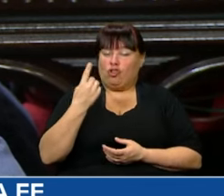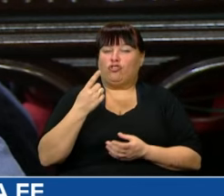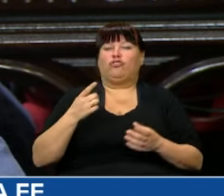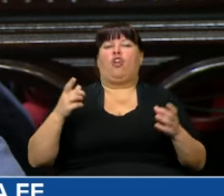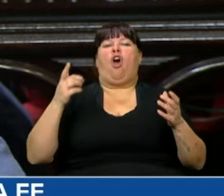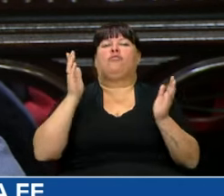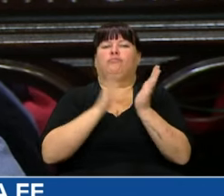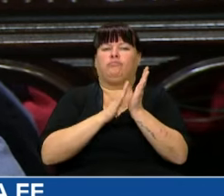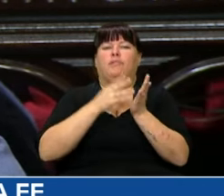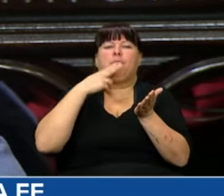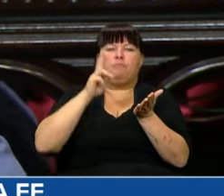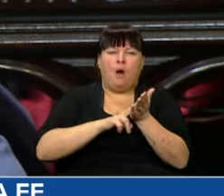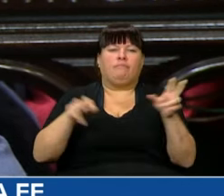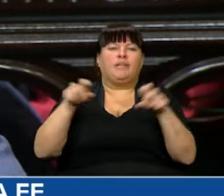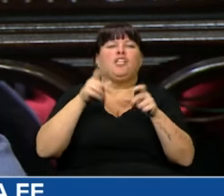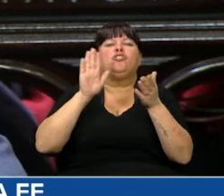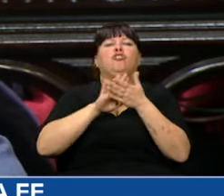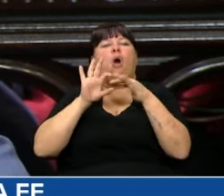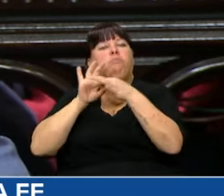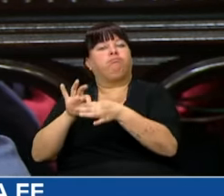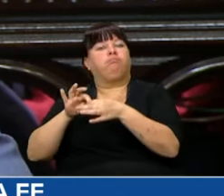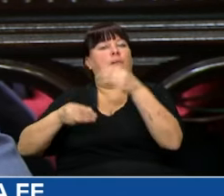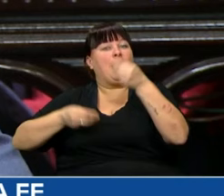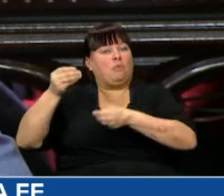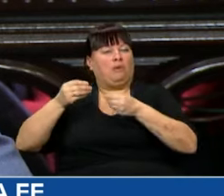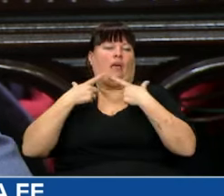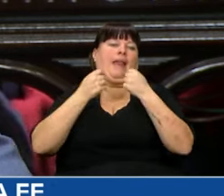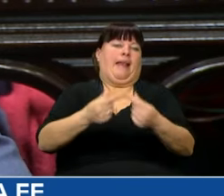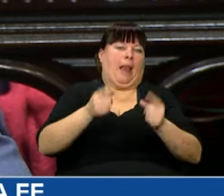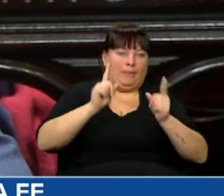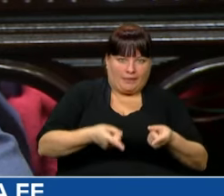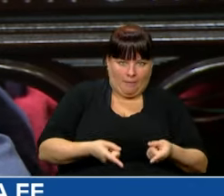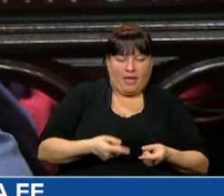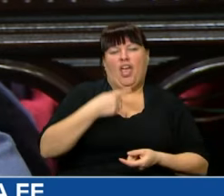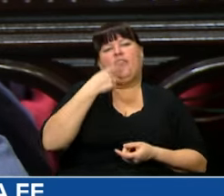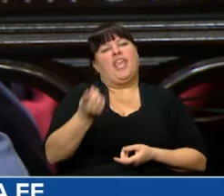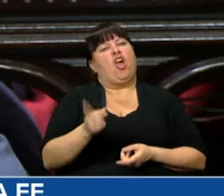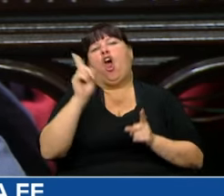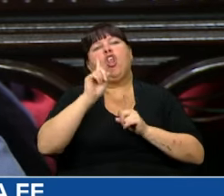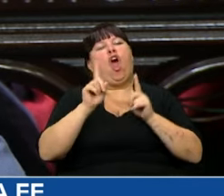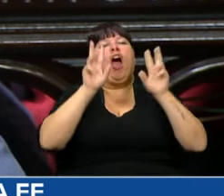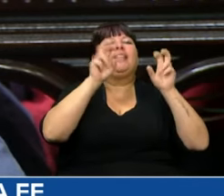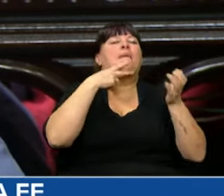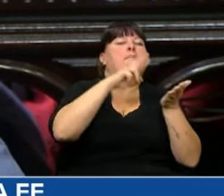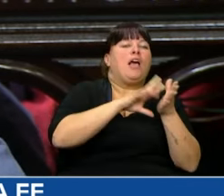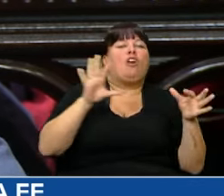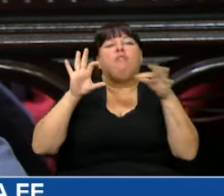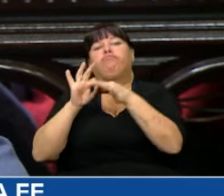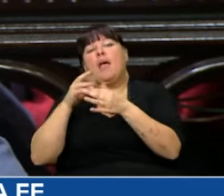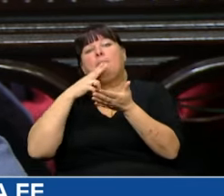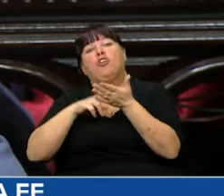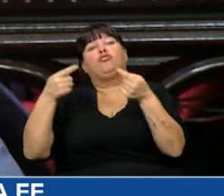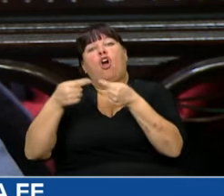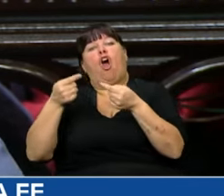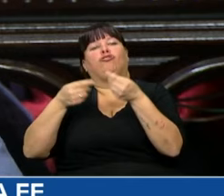juntado elementos tributarios al debate del presupuesto, se han quejado y nos han dicho, no metan elementos tributarios e impositivos